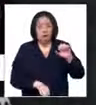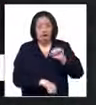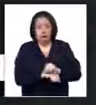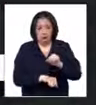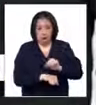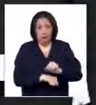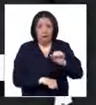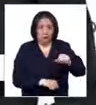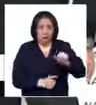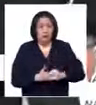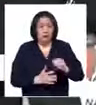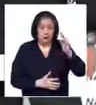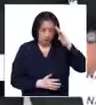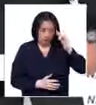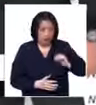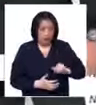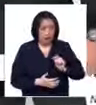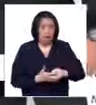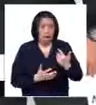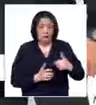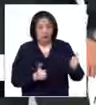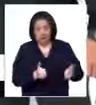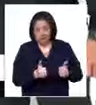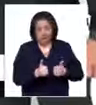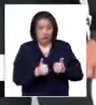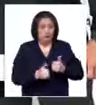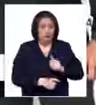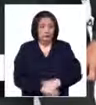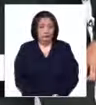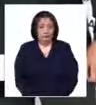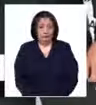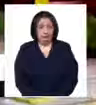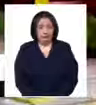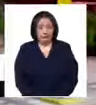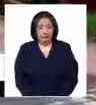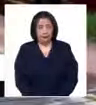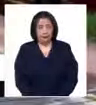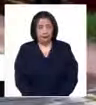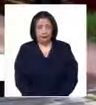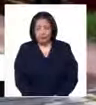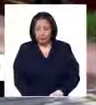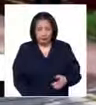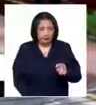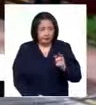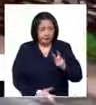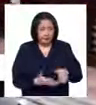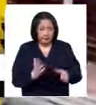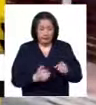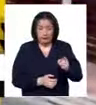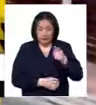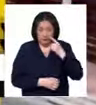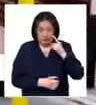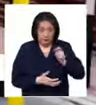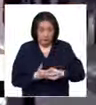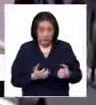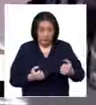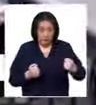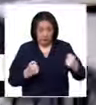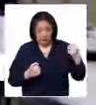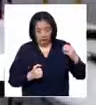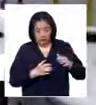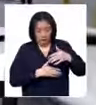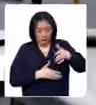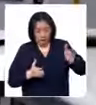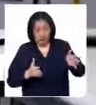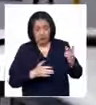por personal de Serenazgo tras una intensa persecución. Durante el trayecto, uno de los hombres que llevaba una mochila de